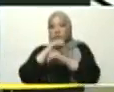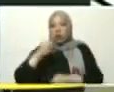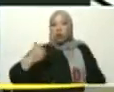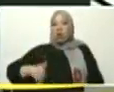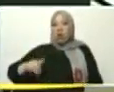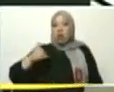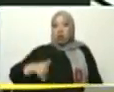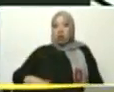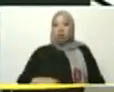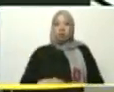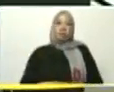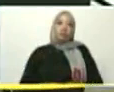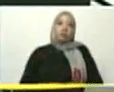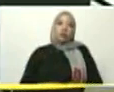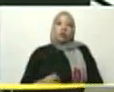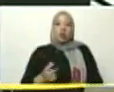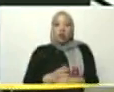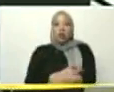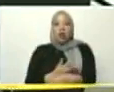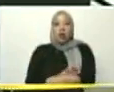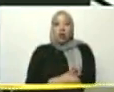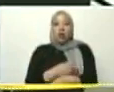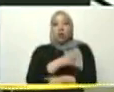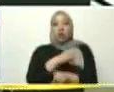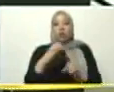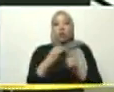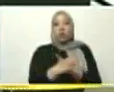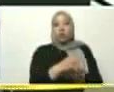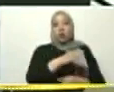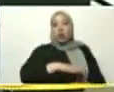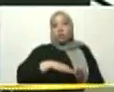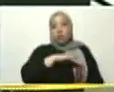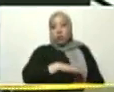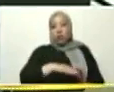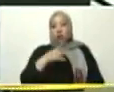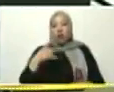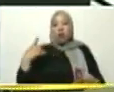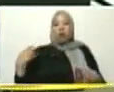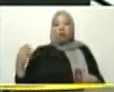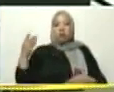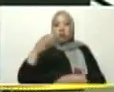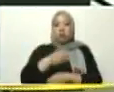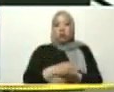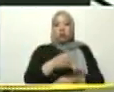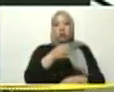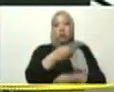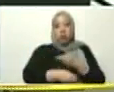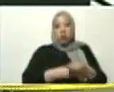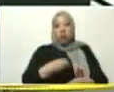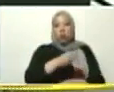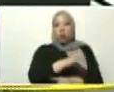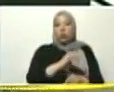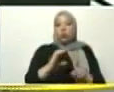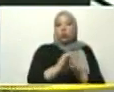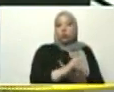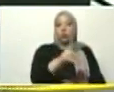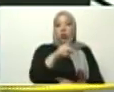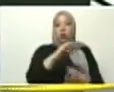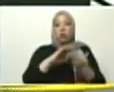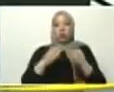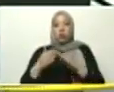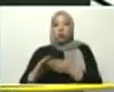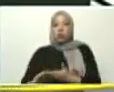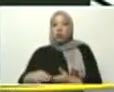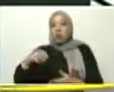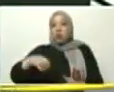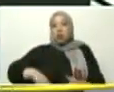allá está Ernesto Villegas, ministro de Cultura. Fue a la cumbre de ministros de Cultura de la Comunidad de